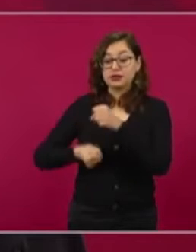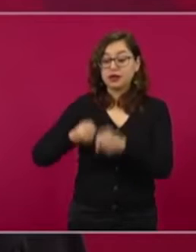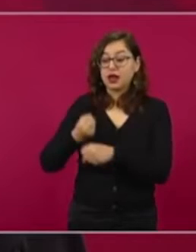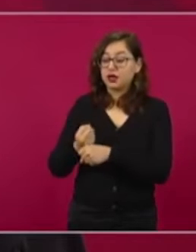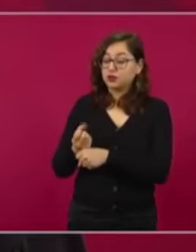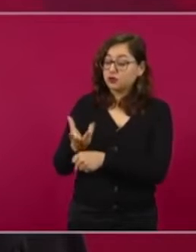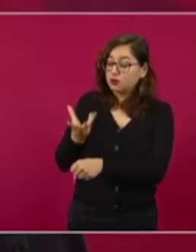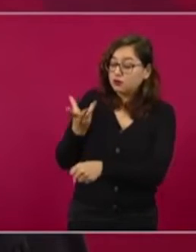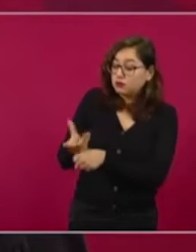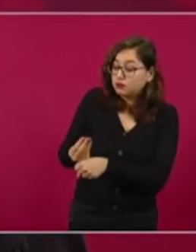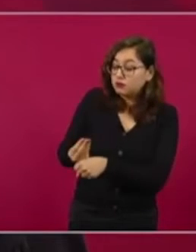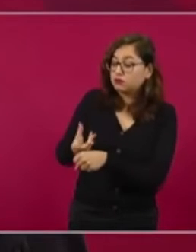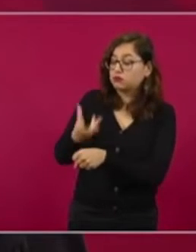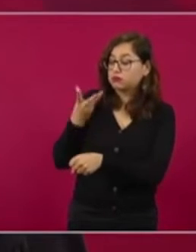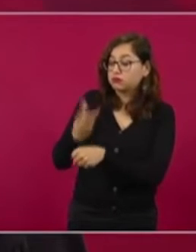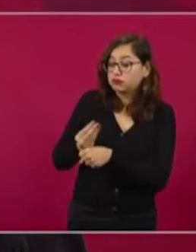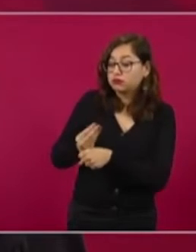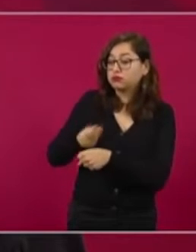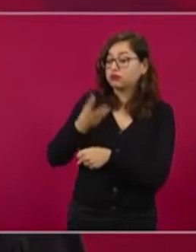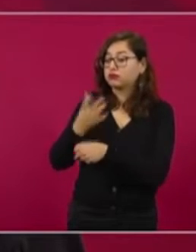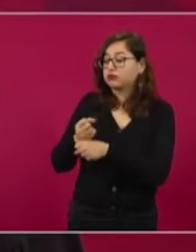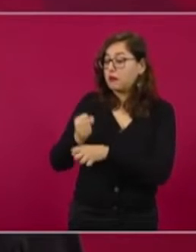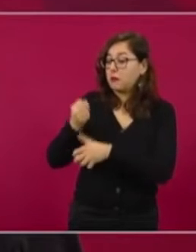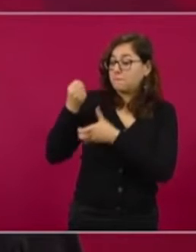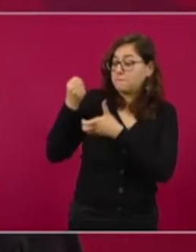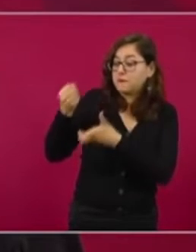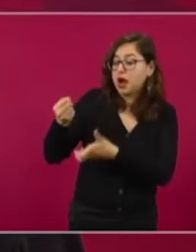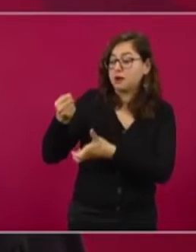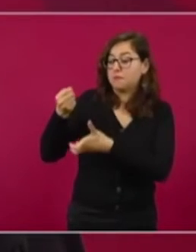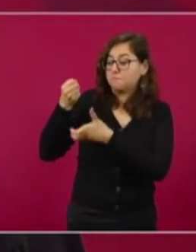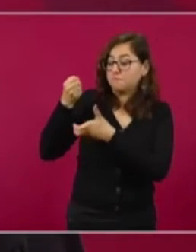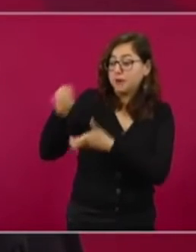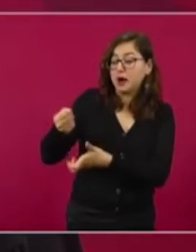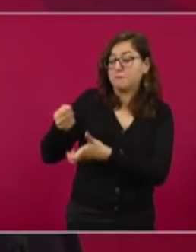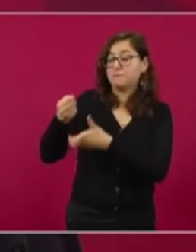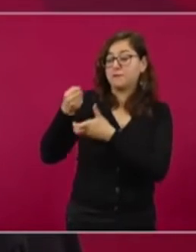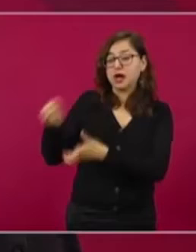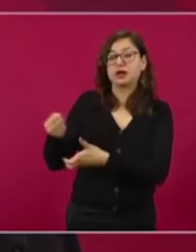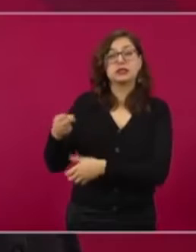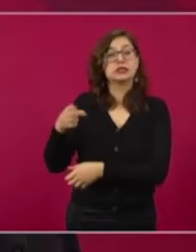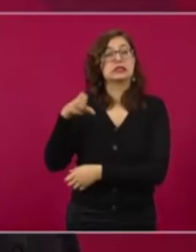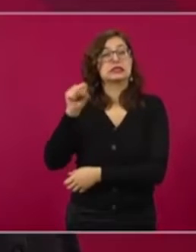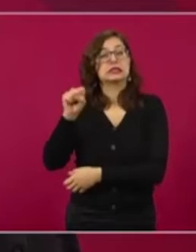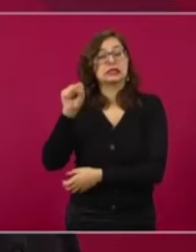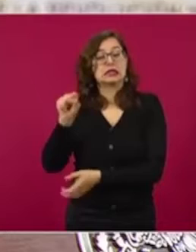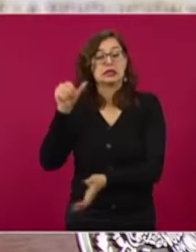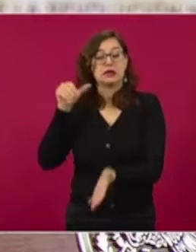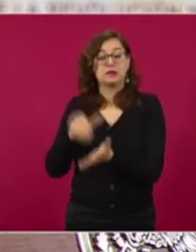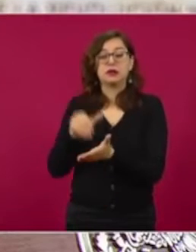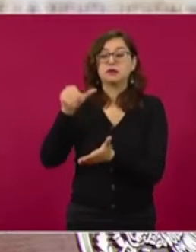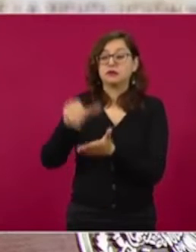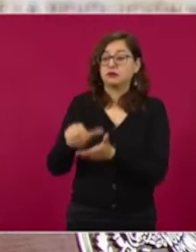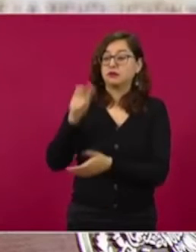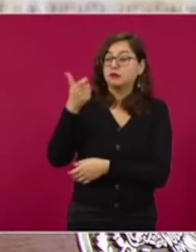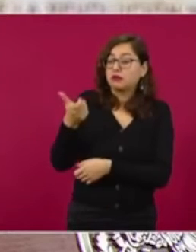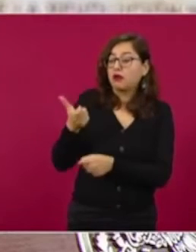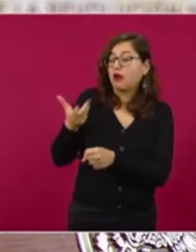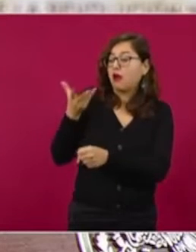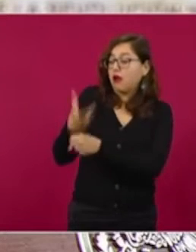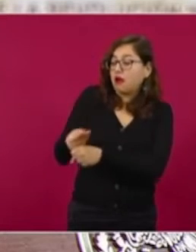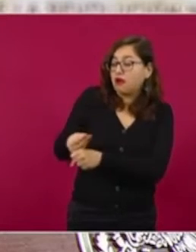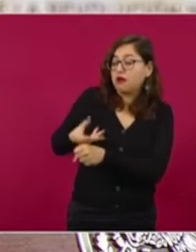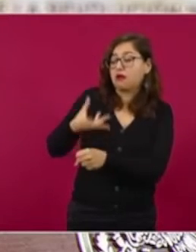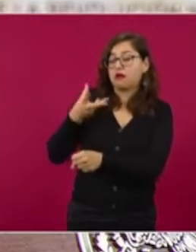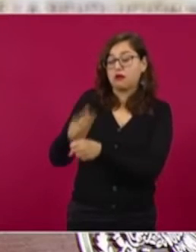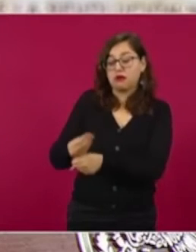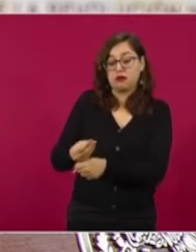Hemos invertido en 3 años más de 60,000 millones de pesos para las